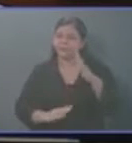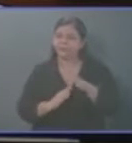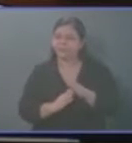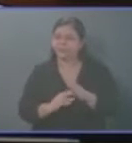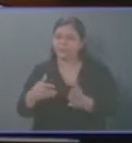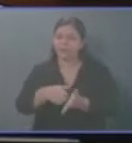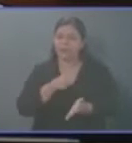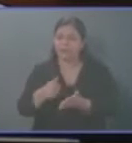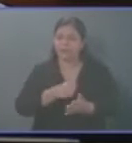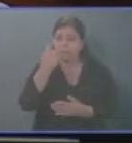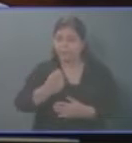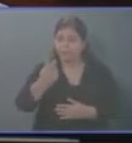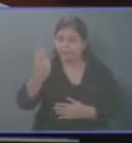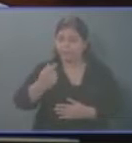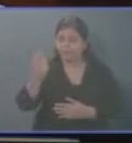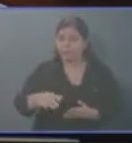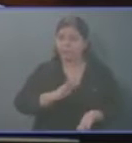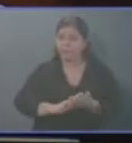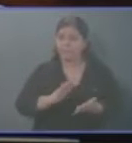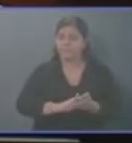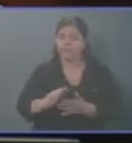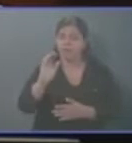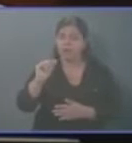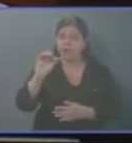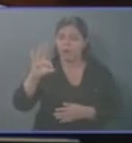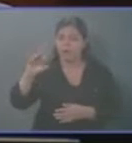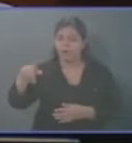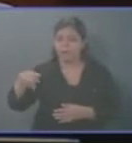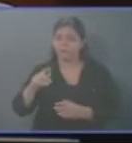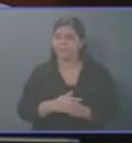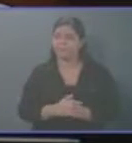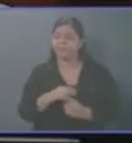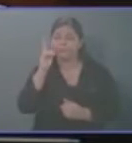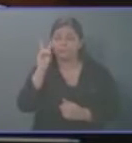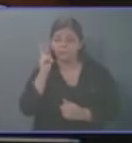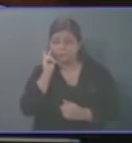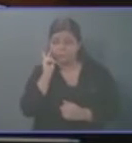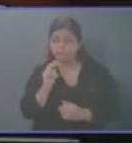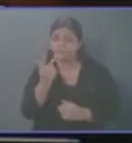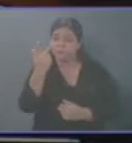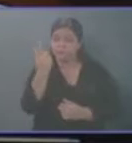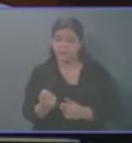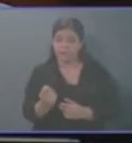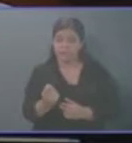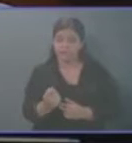el descuento mensual del pago de las cotizaciones de AFP. O sea que durante